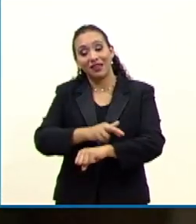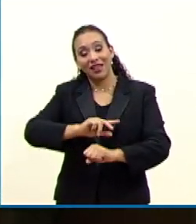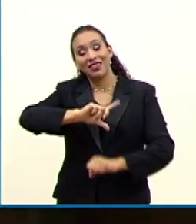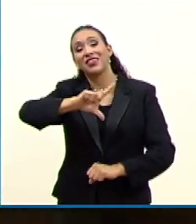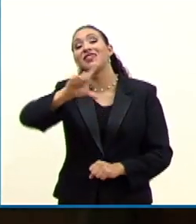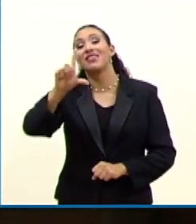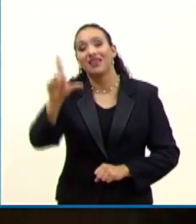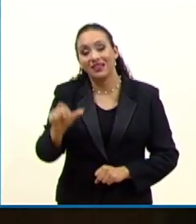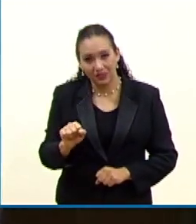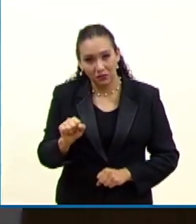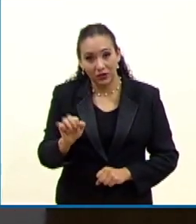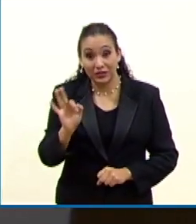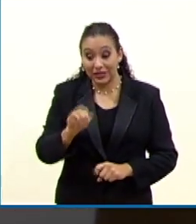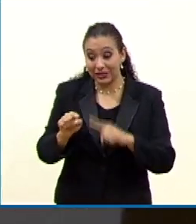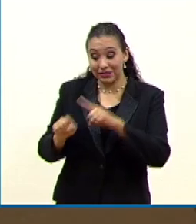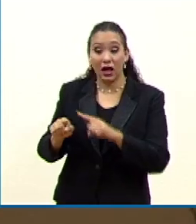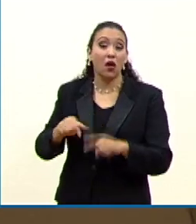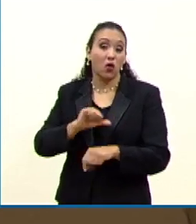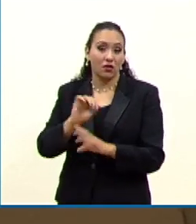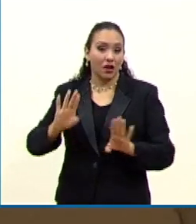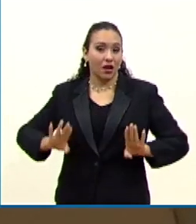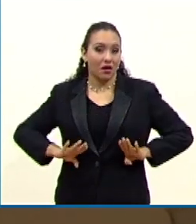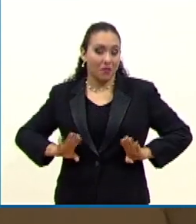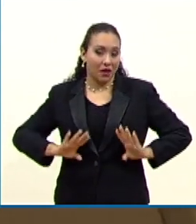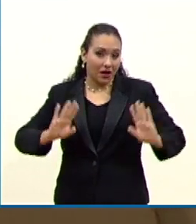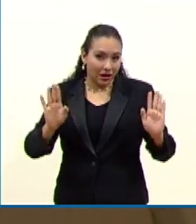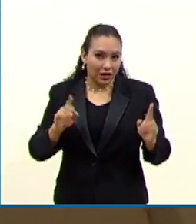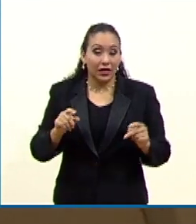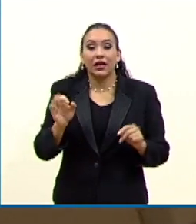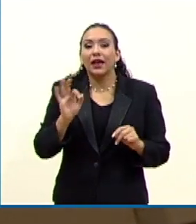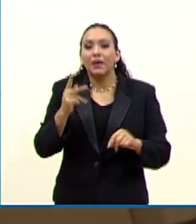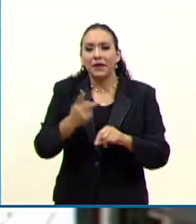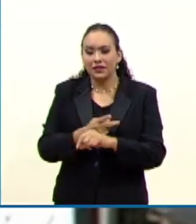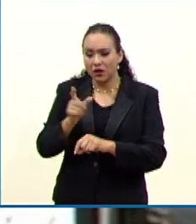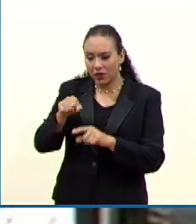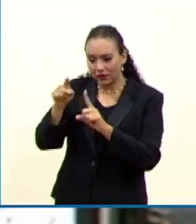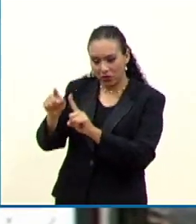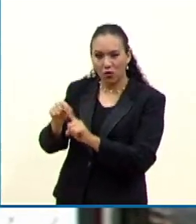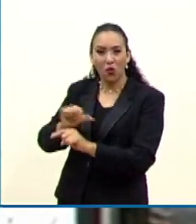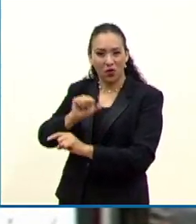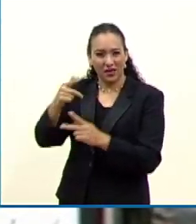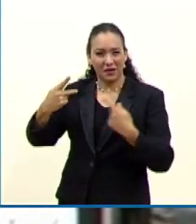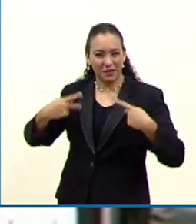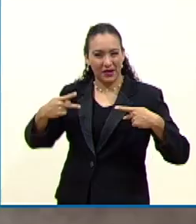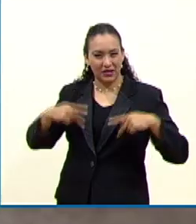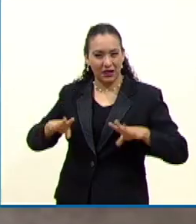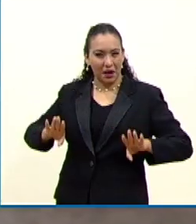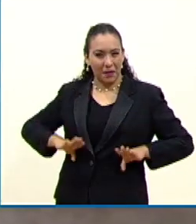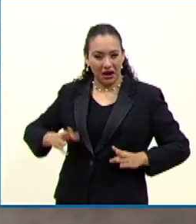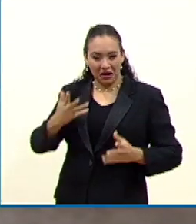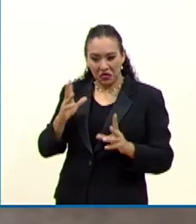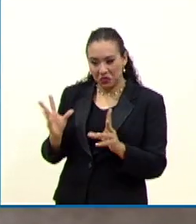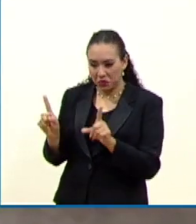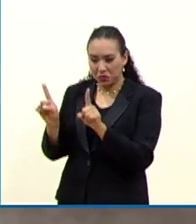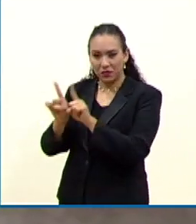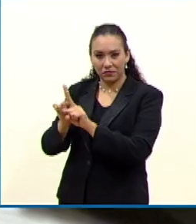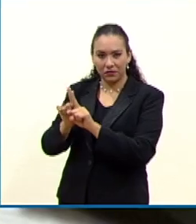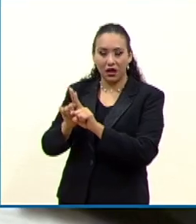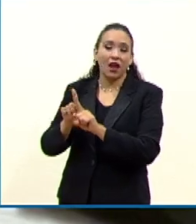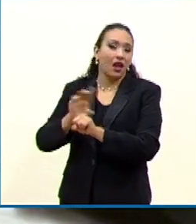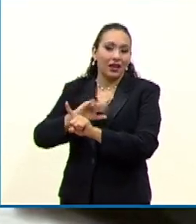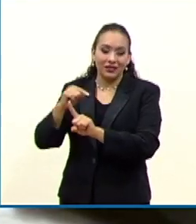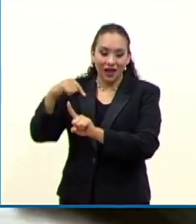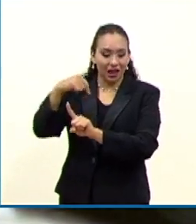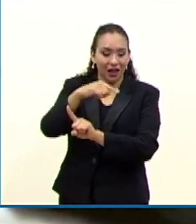establecido una relación de concubinato y los bienes que adquiera ya no formarán parte de la sociedad conyugal, sino del patrimonio común